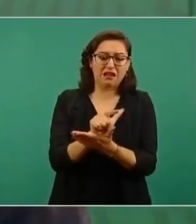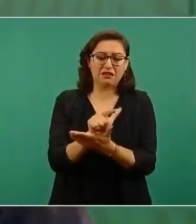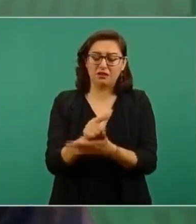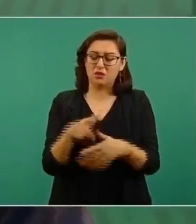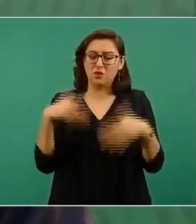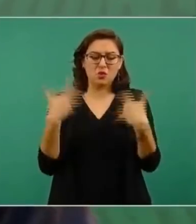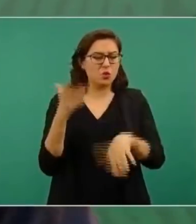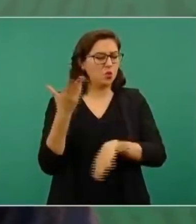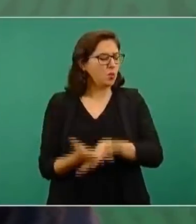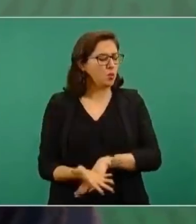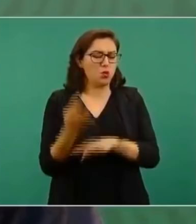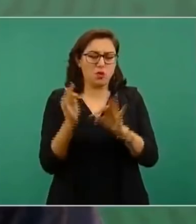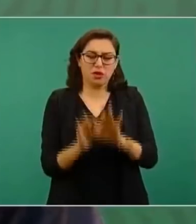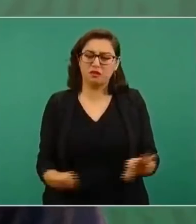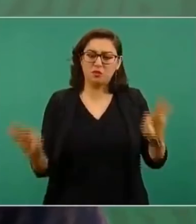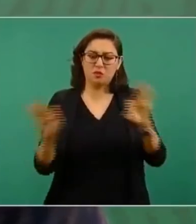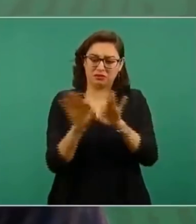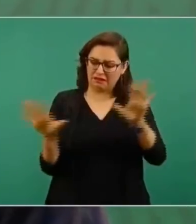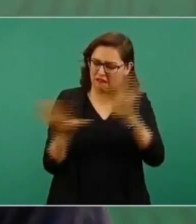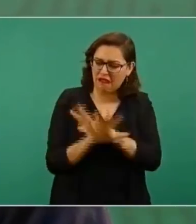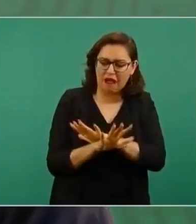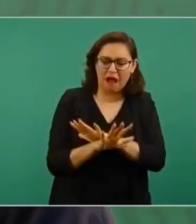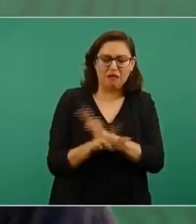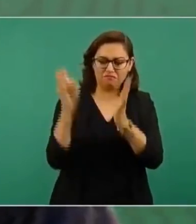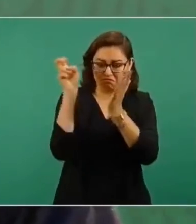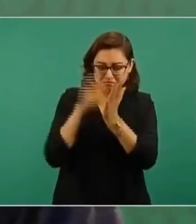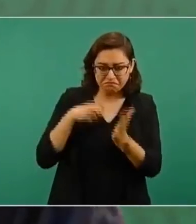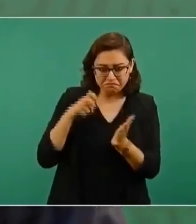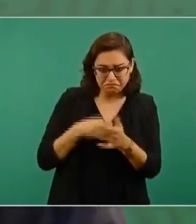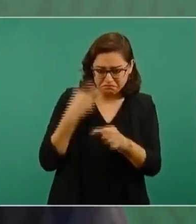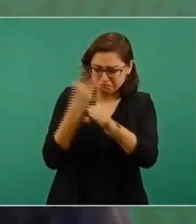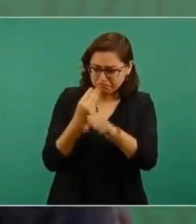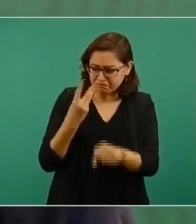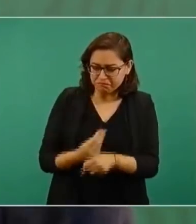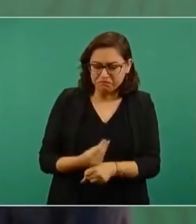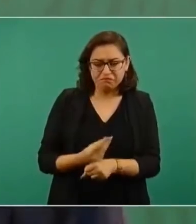tan importante para el país porque se